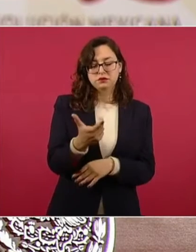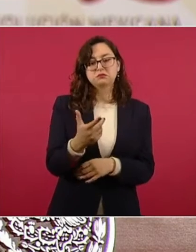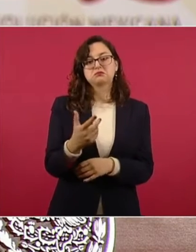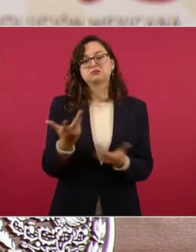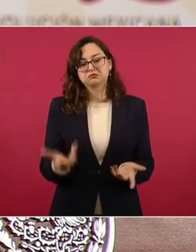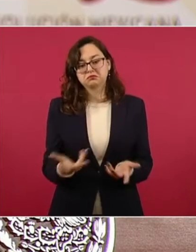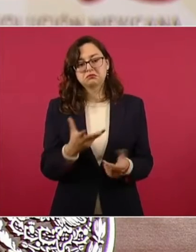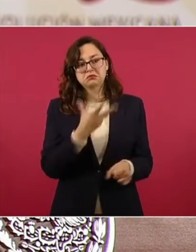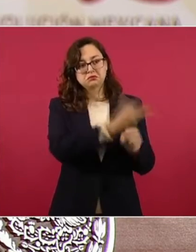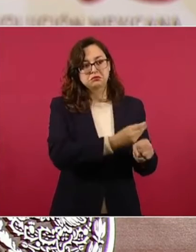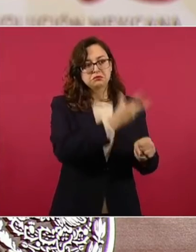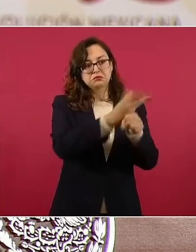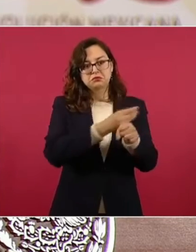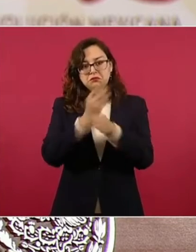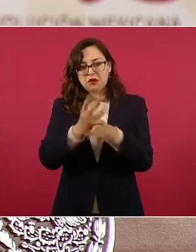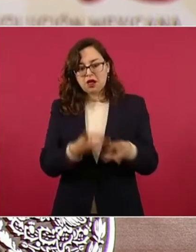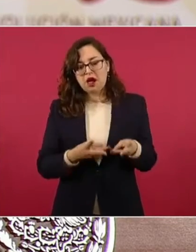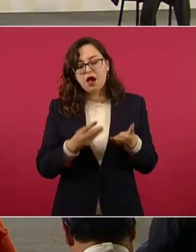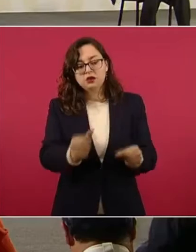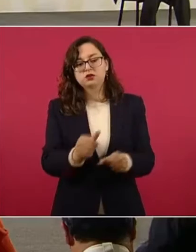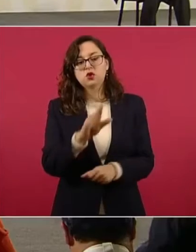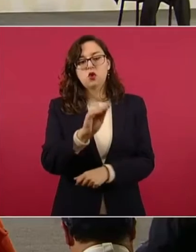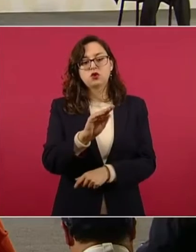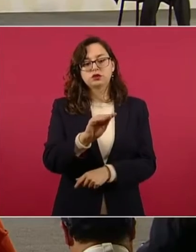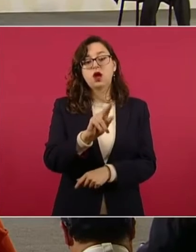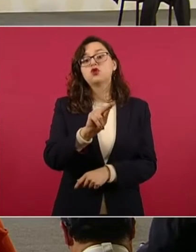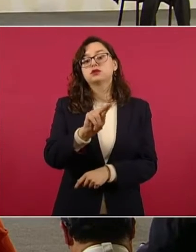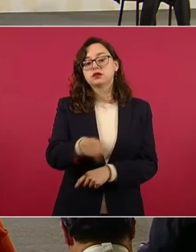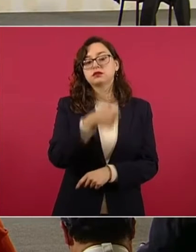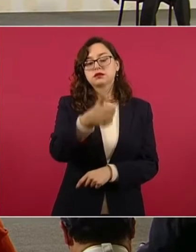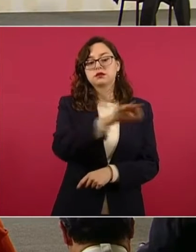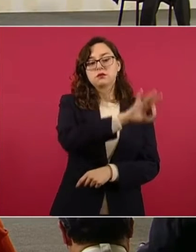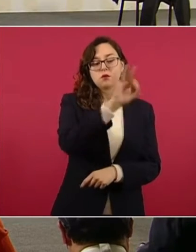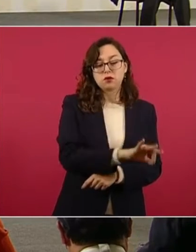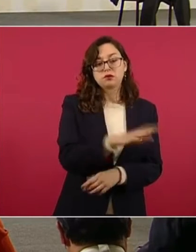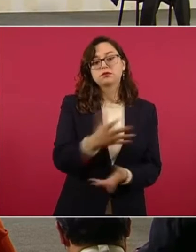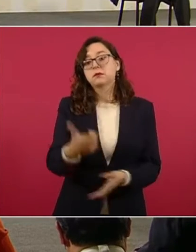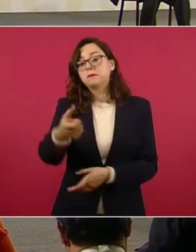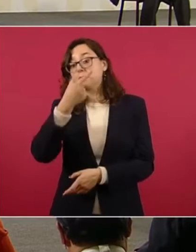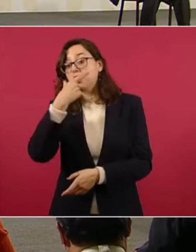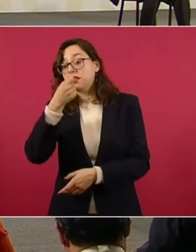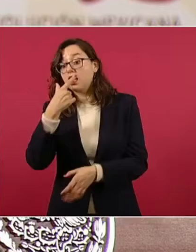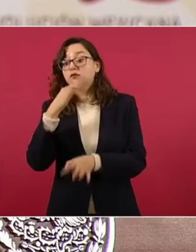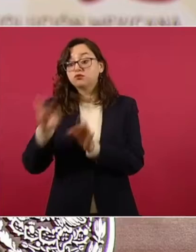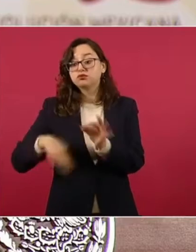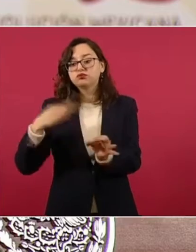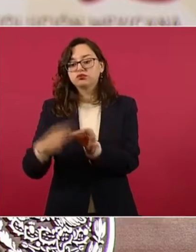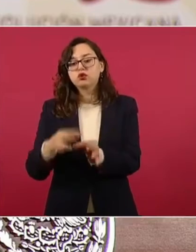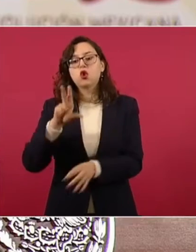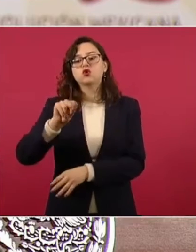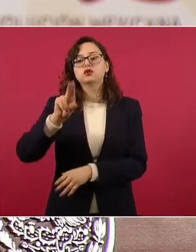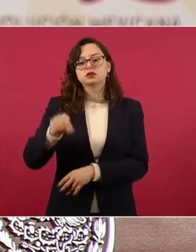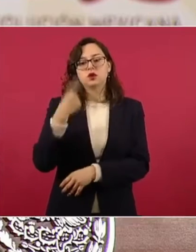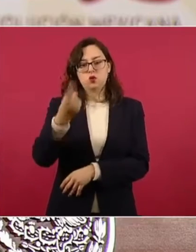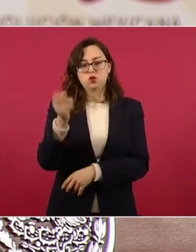un avance del 86% y un nivel de surtimiento de recetas del 81% ya con la